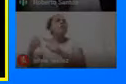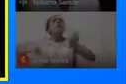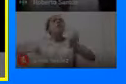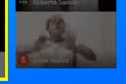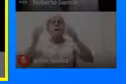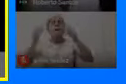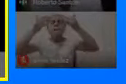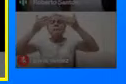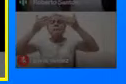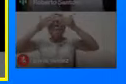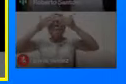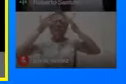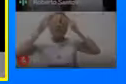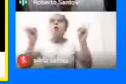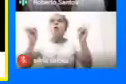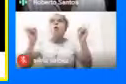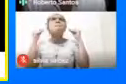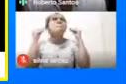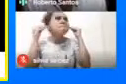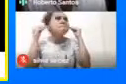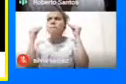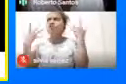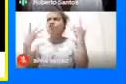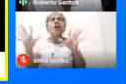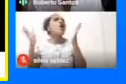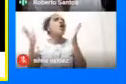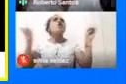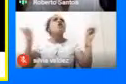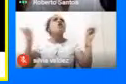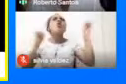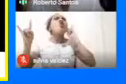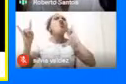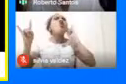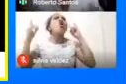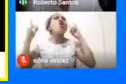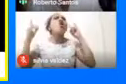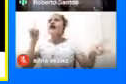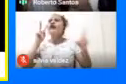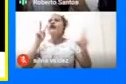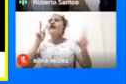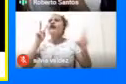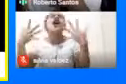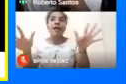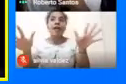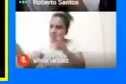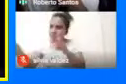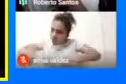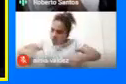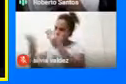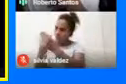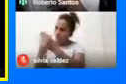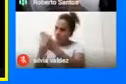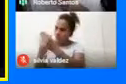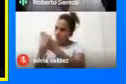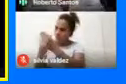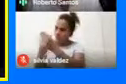Oír Lo que nos Lo que el territorio Nos está diciendo Bueno Y por eso Sencillamente Por eso Estamos como estamos Y por eso El